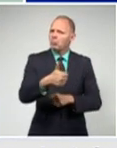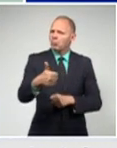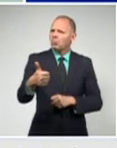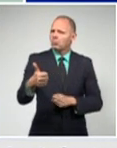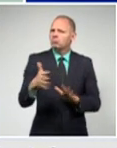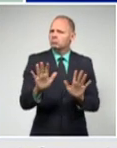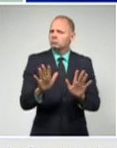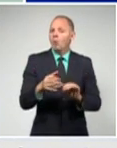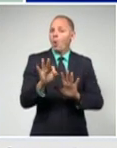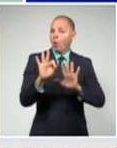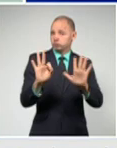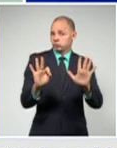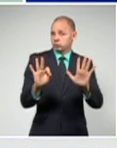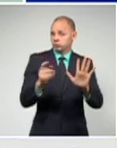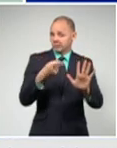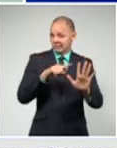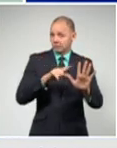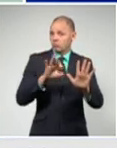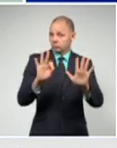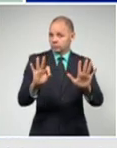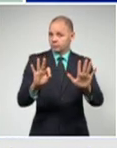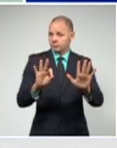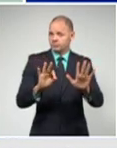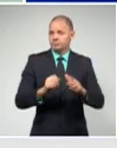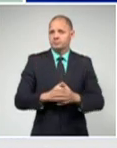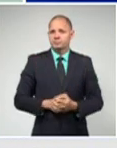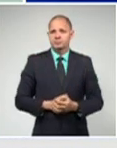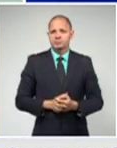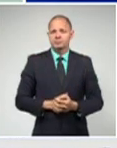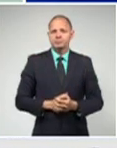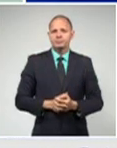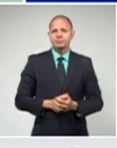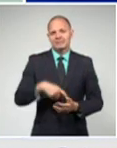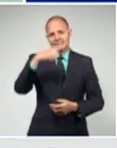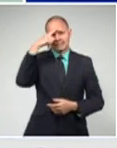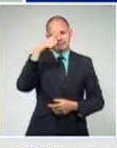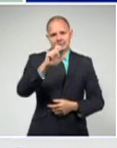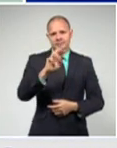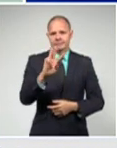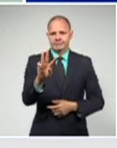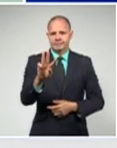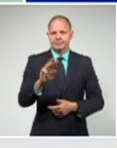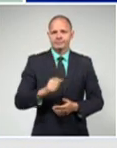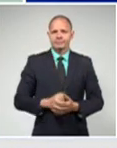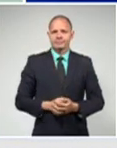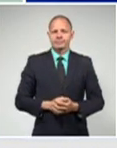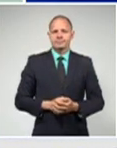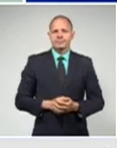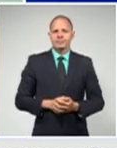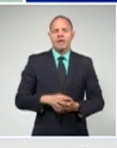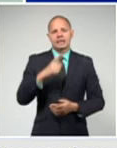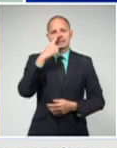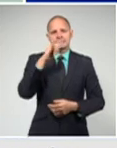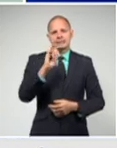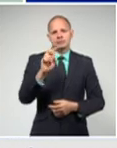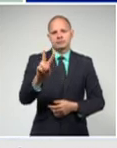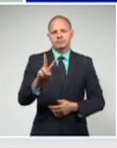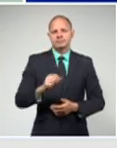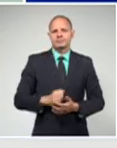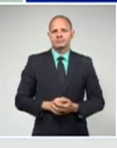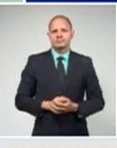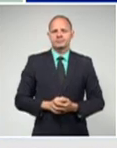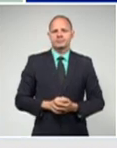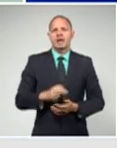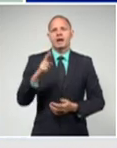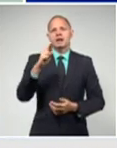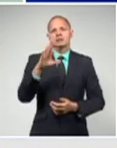8 casos autóctonos ayer, Santa Clara con 3, Camajuaní con 2 y